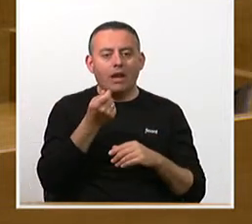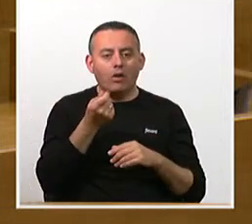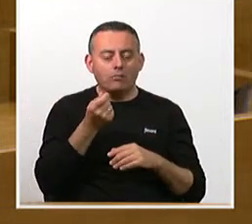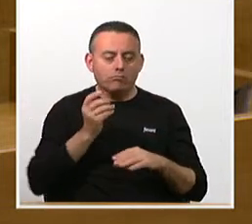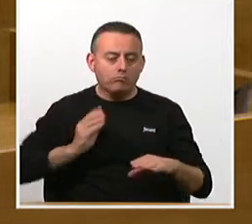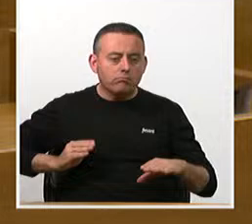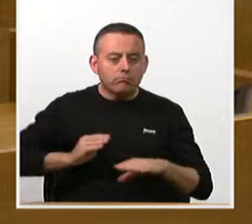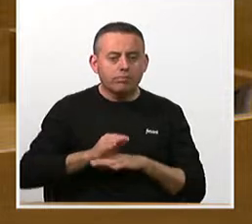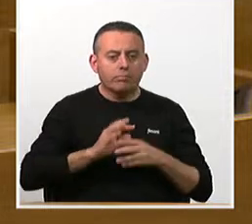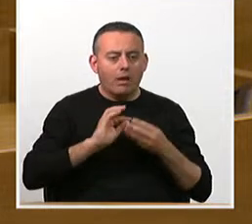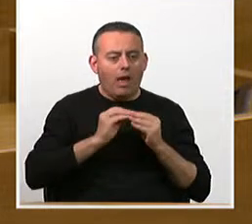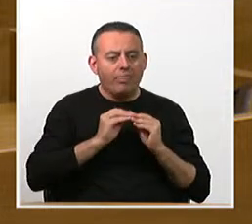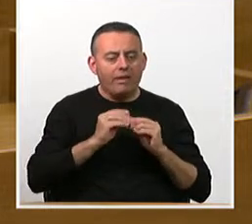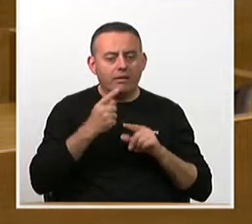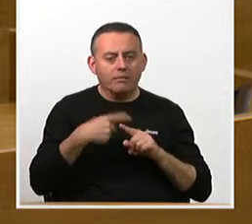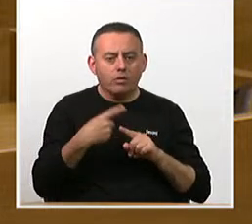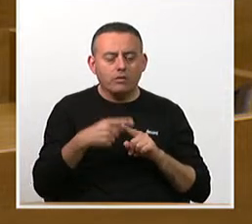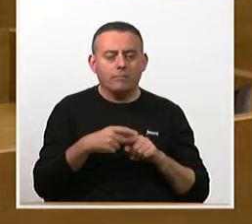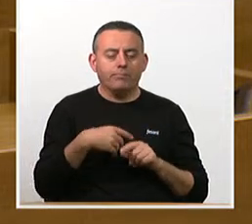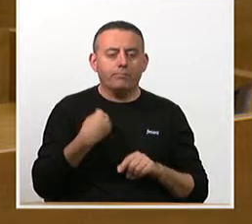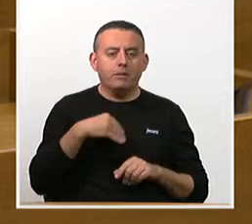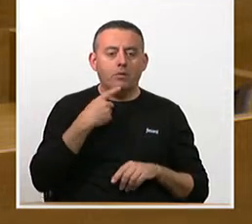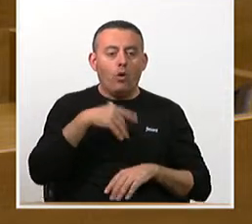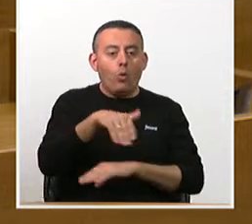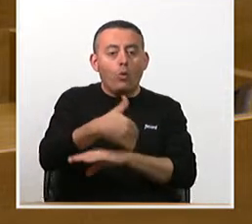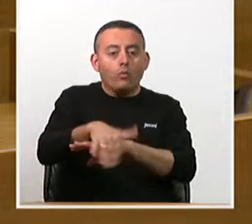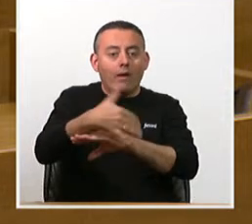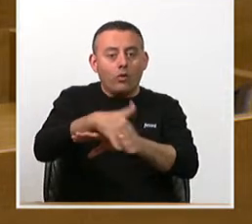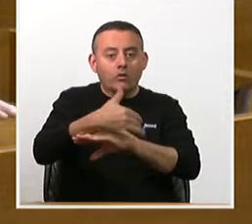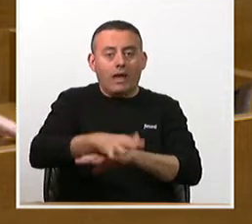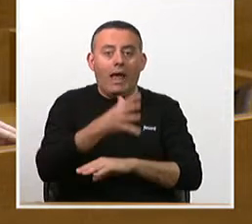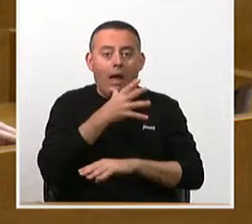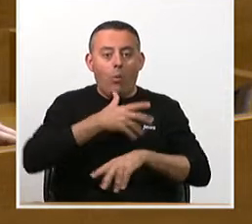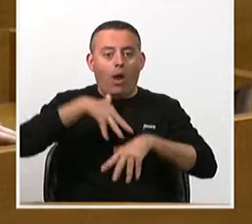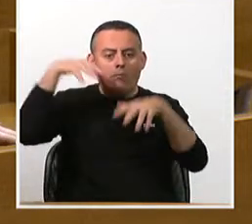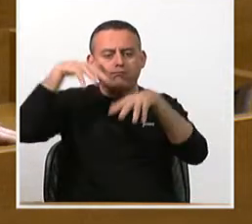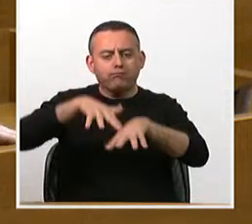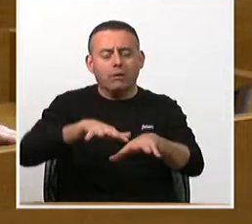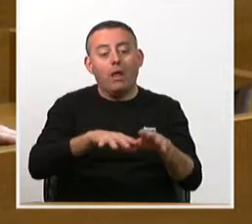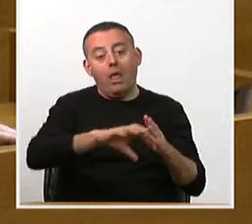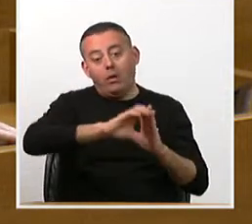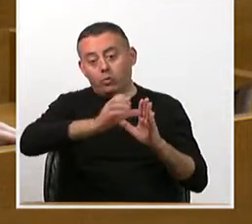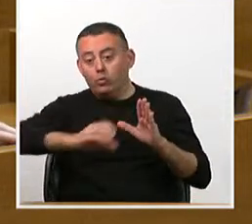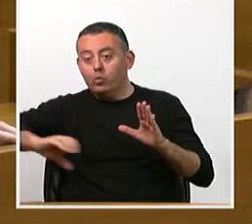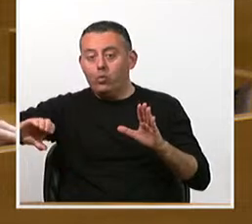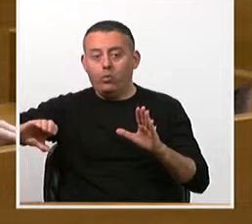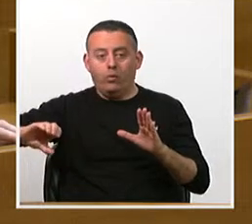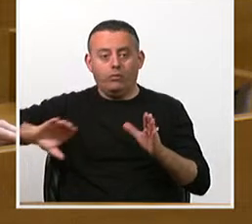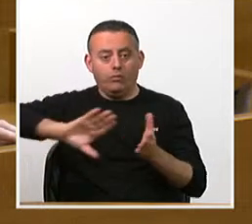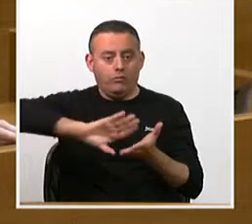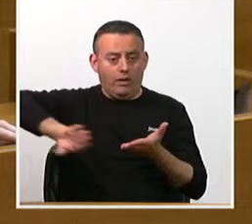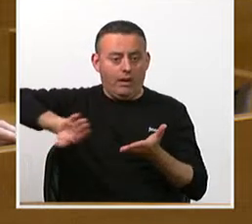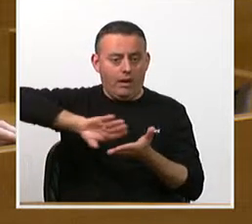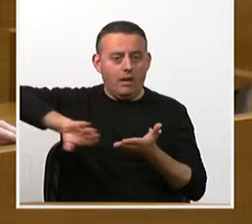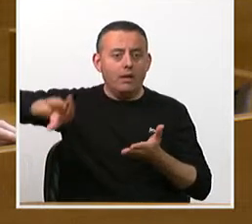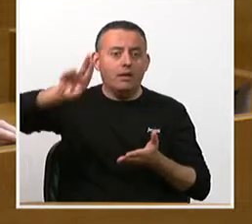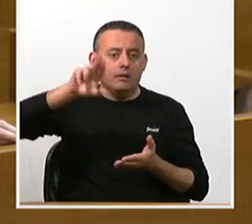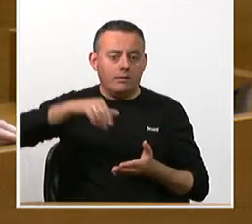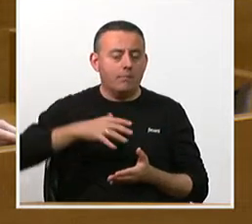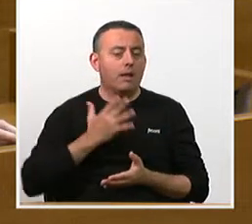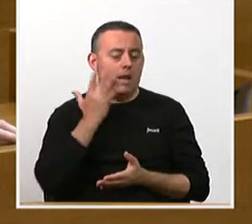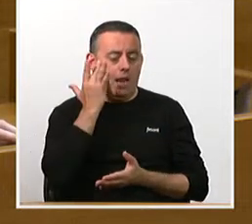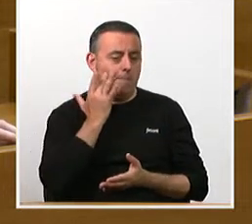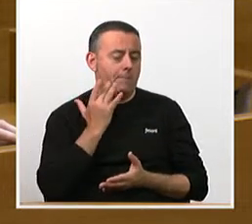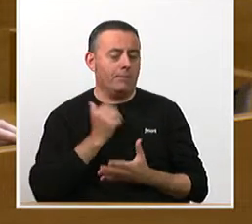en sistemas urbanos de drenaje y en actuaciones urbanas y de limpieza sostenible y yo también señora Gómez también